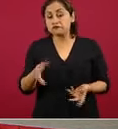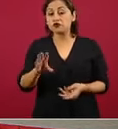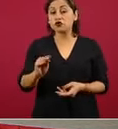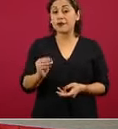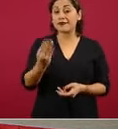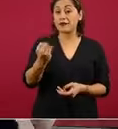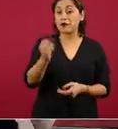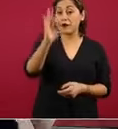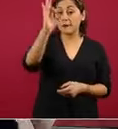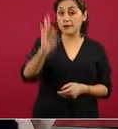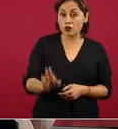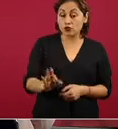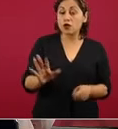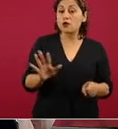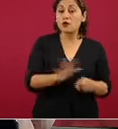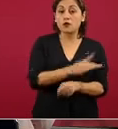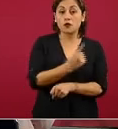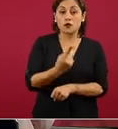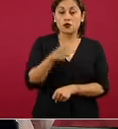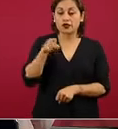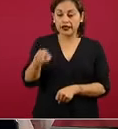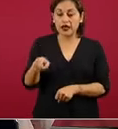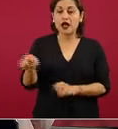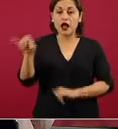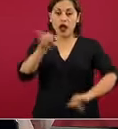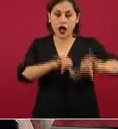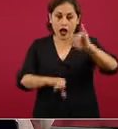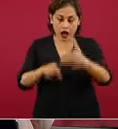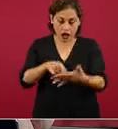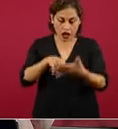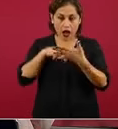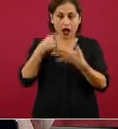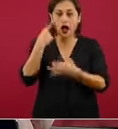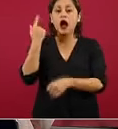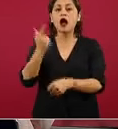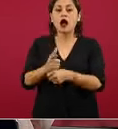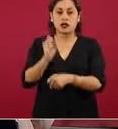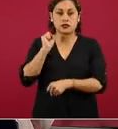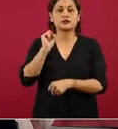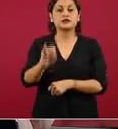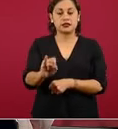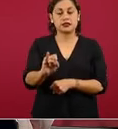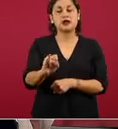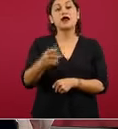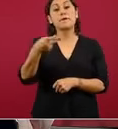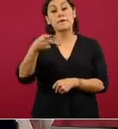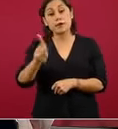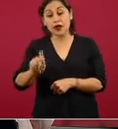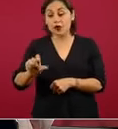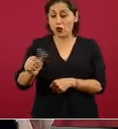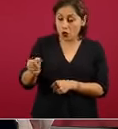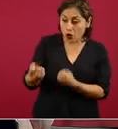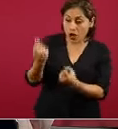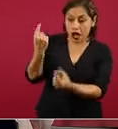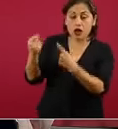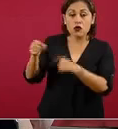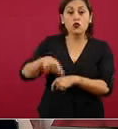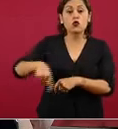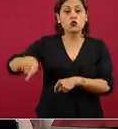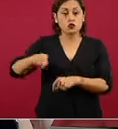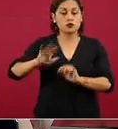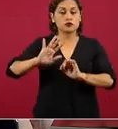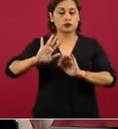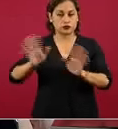de ellos, por la presencia directa en la muestra, pero también algunos de ellos, como ya se hizo de